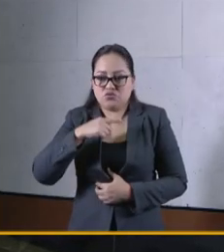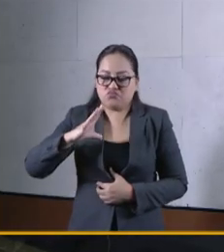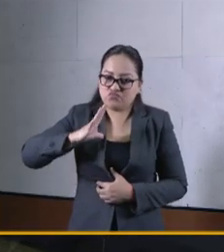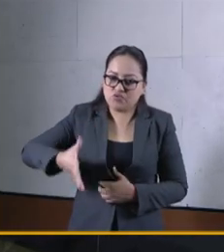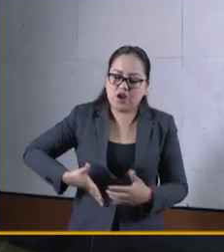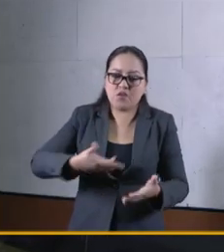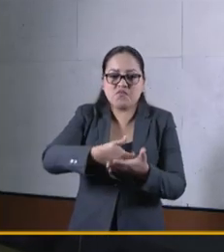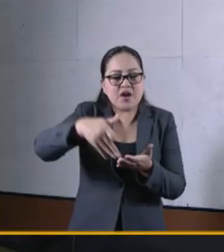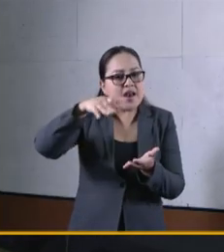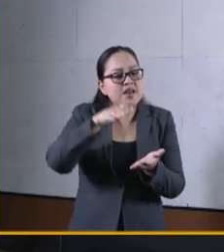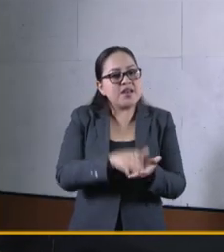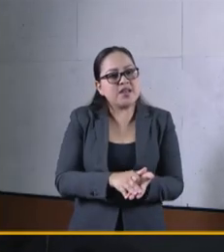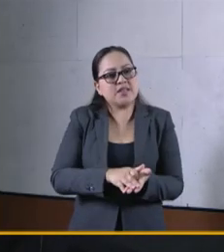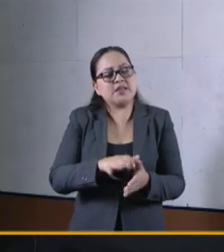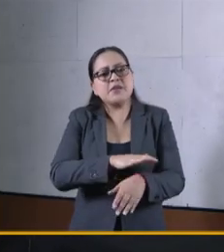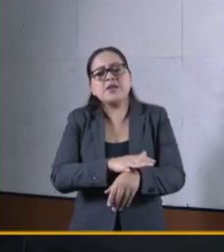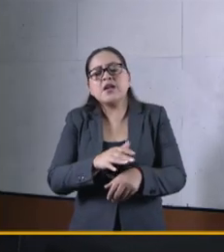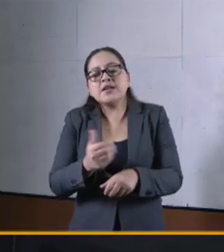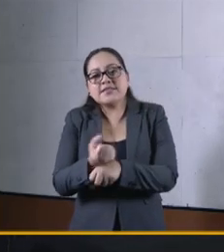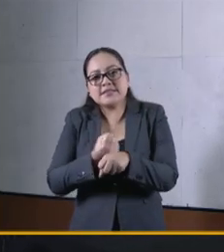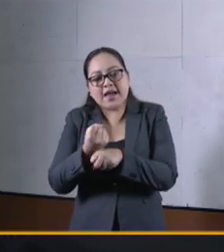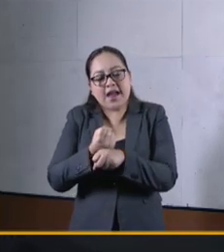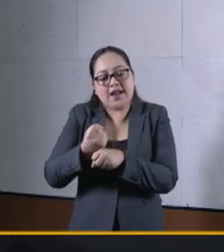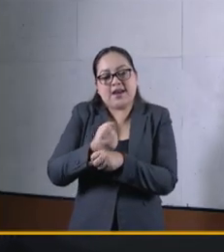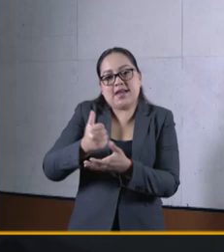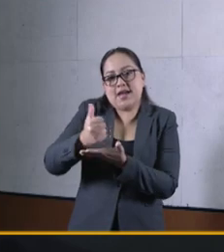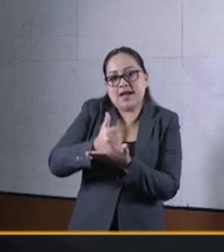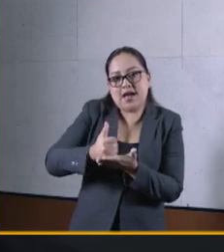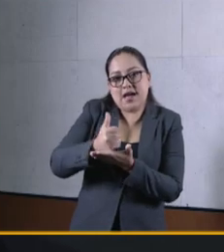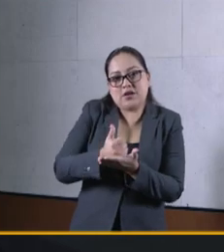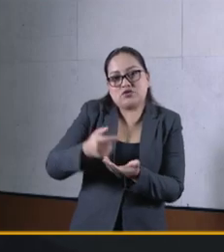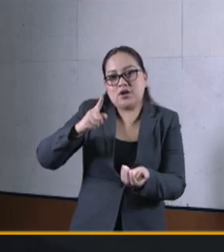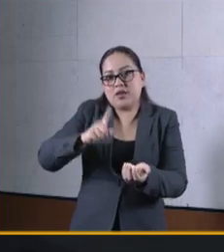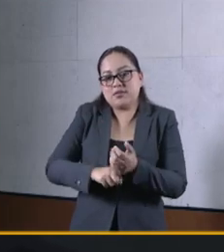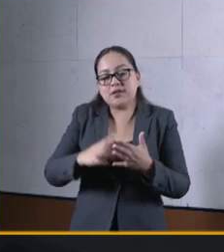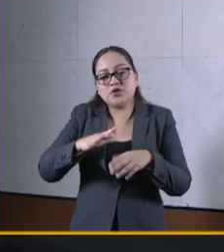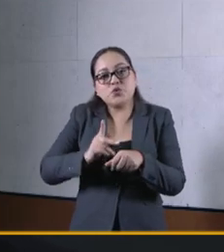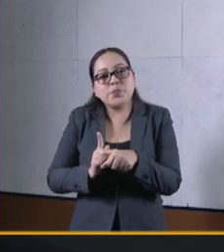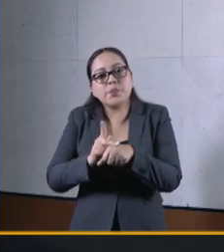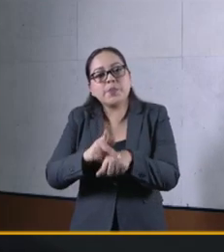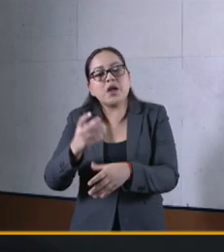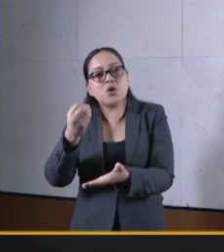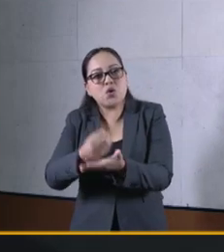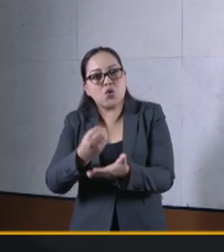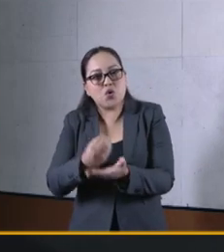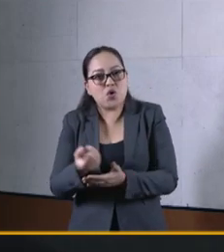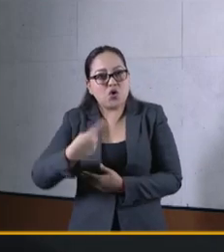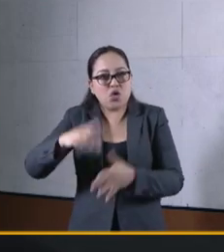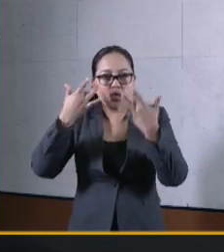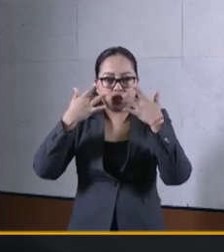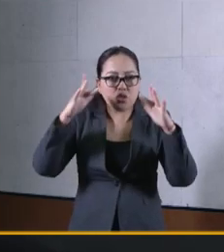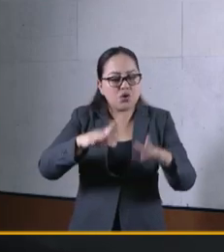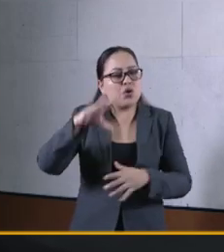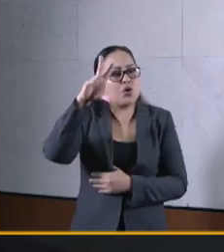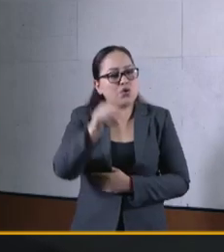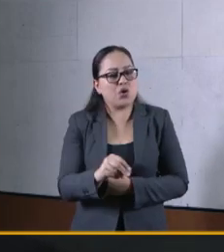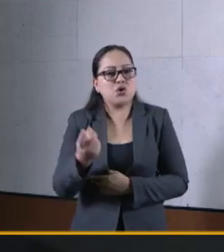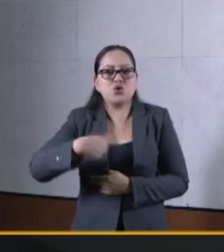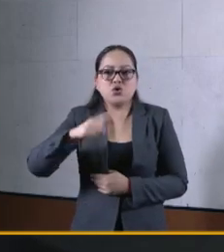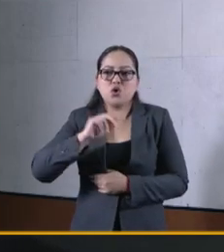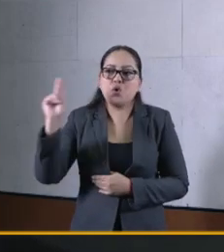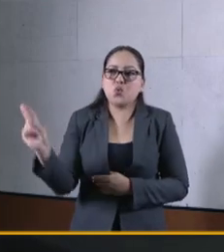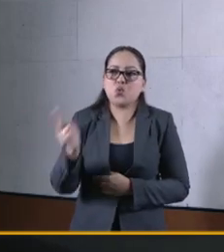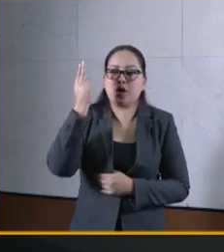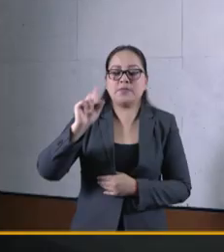de sangre azul y piel dorada que no se rinden ni se doblegan fácilmente somos universitarios somos